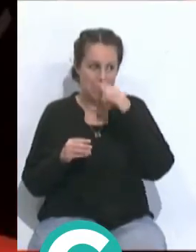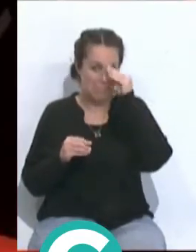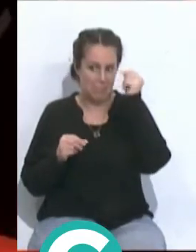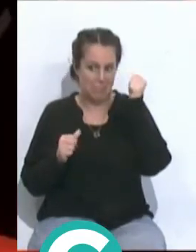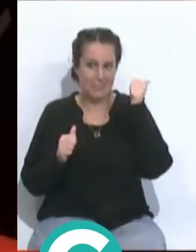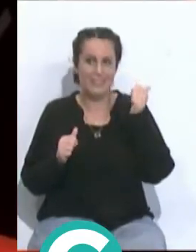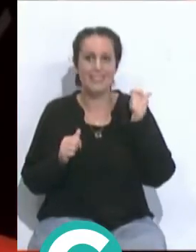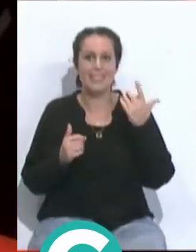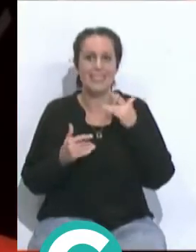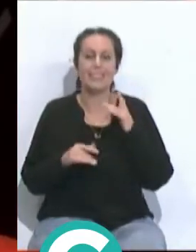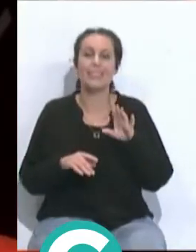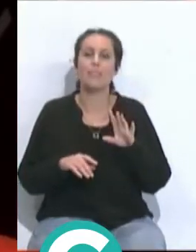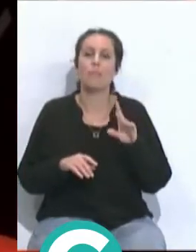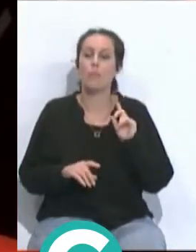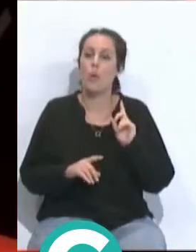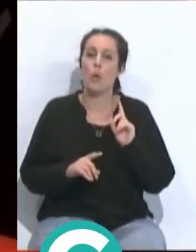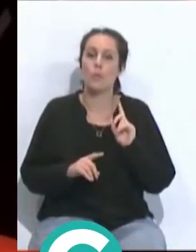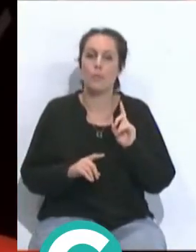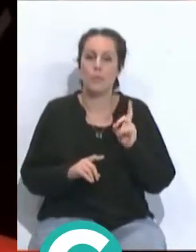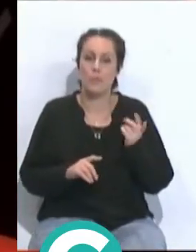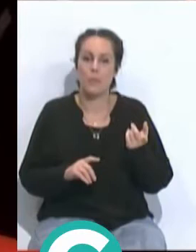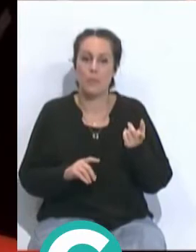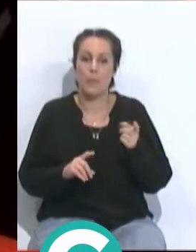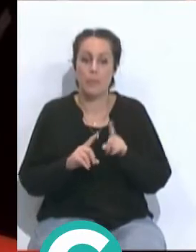No, de hecho, ese era uno Tiene de los... Tiene un enfoque